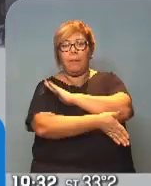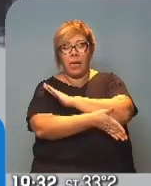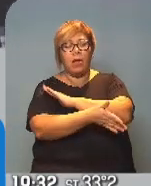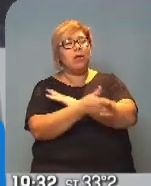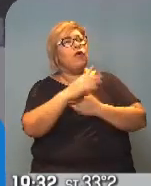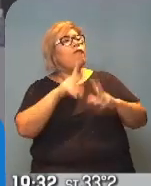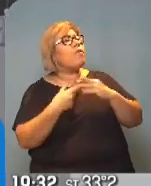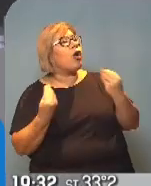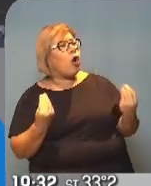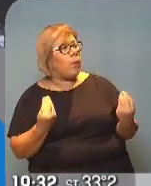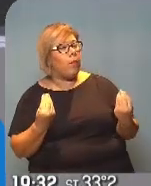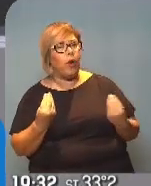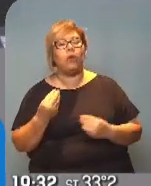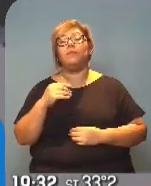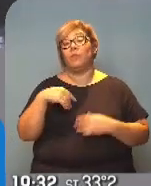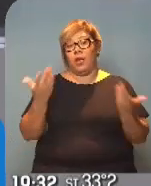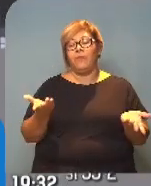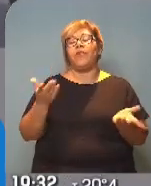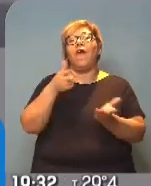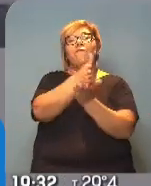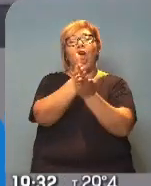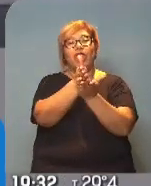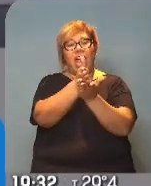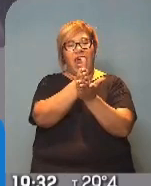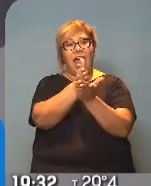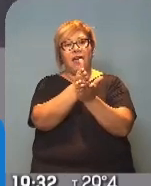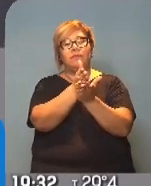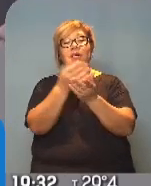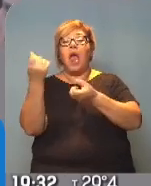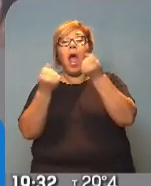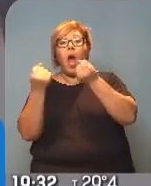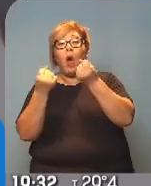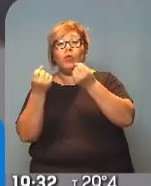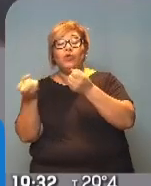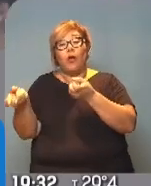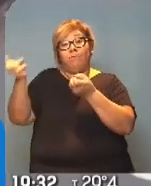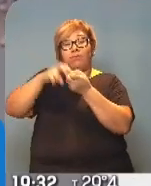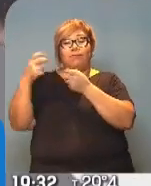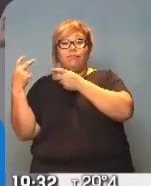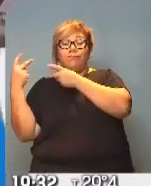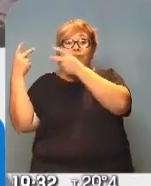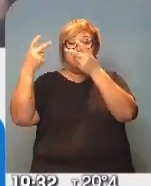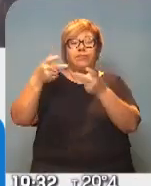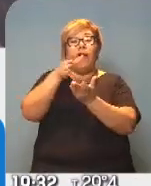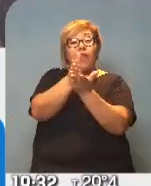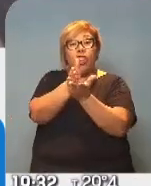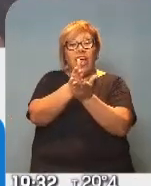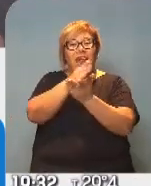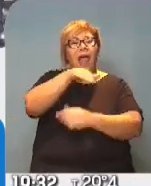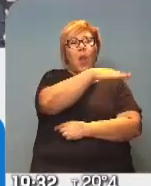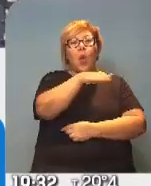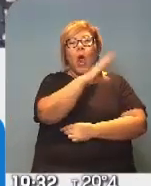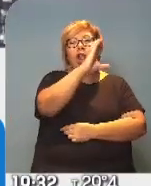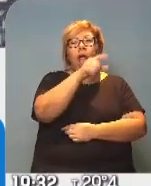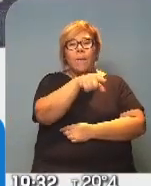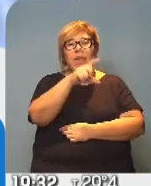frontera, justamente a Cúcuta. Llegué en un auto y después de ahí sí pude tomar un avión para venir hasta acá. Ajá. ¿Y cómo ves la situación hoy